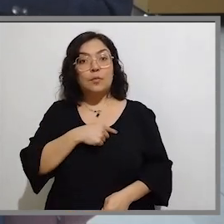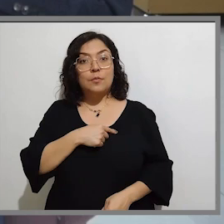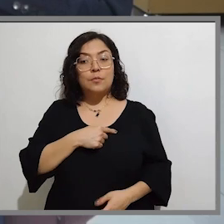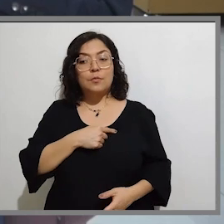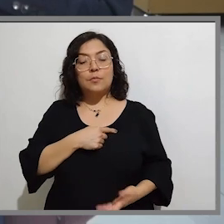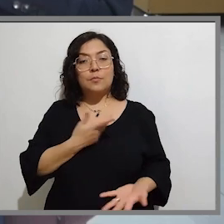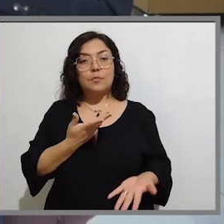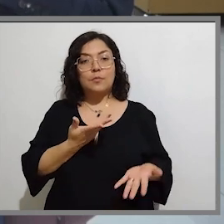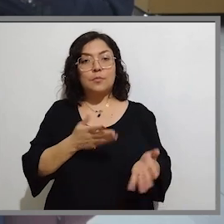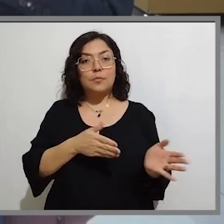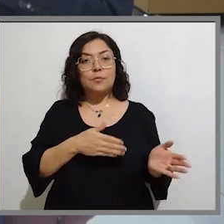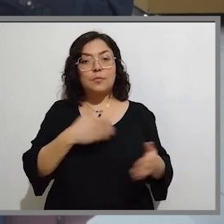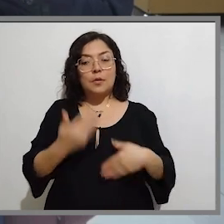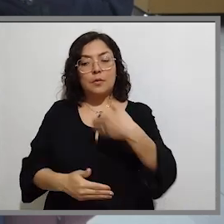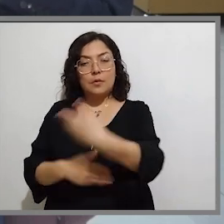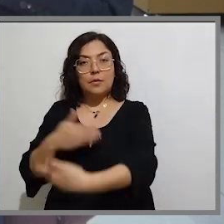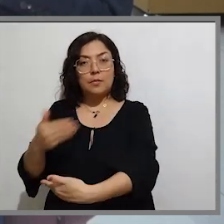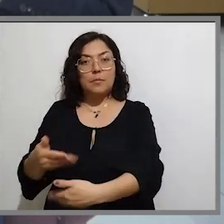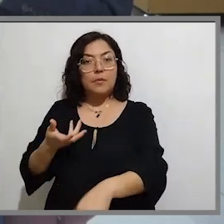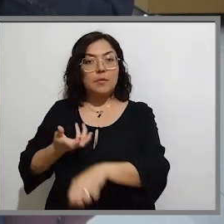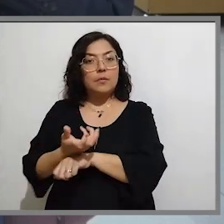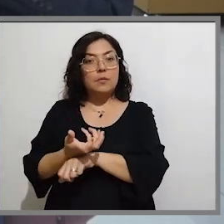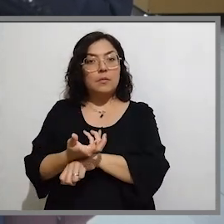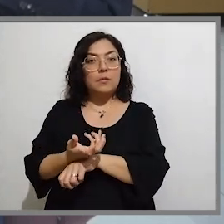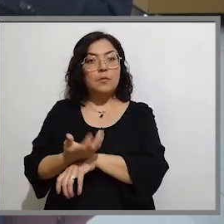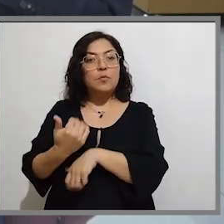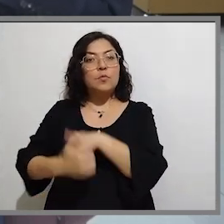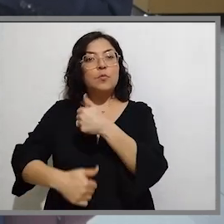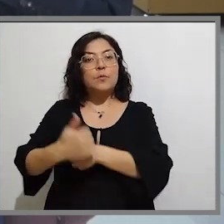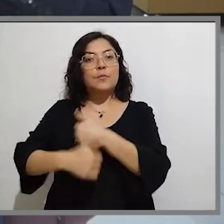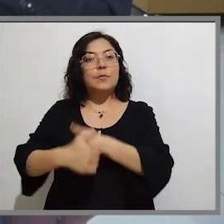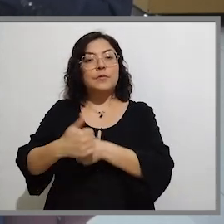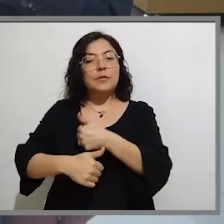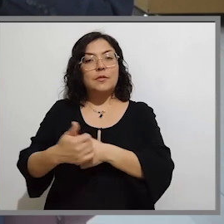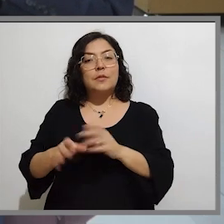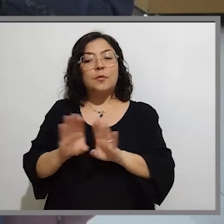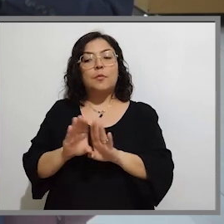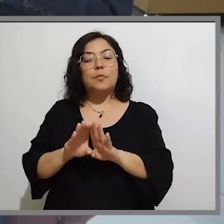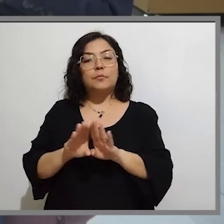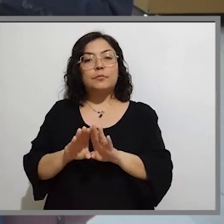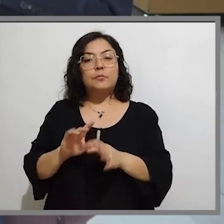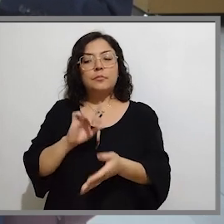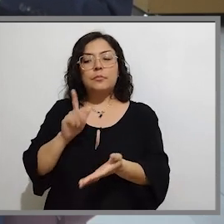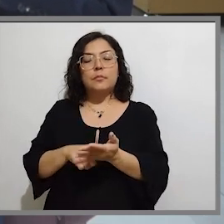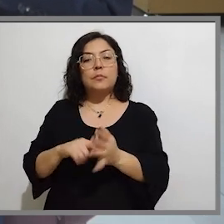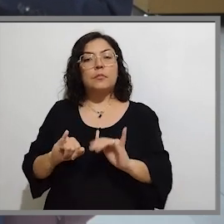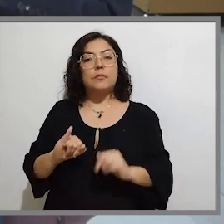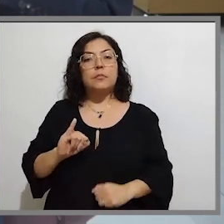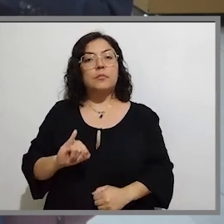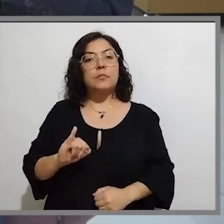estatal del concurso de oratoria Belisario Domínguez. Es un concurso nacional que organiza el Instituto Electoral de